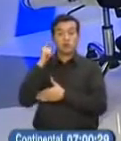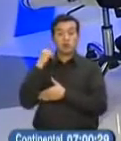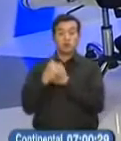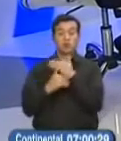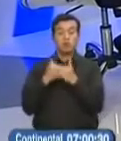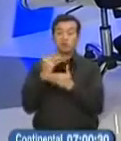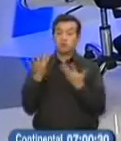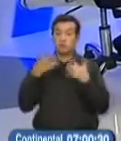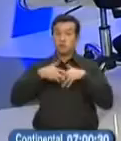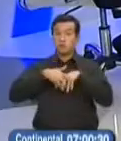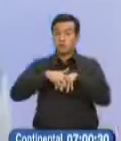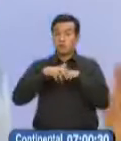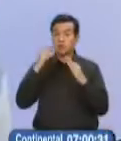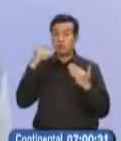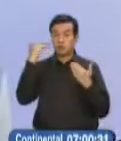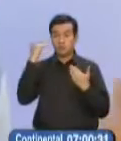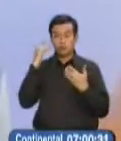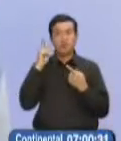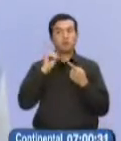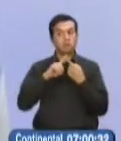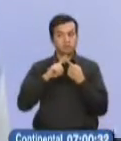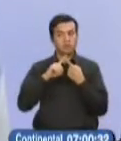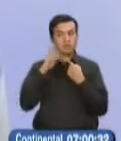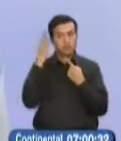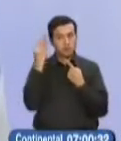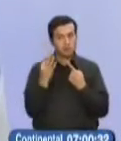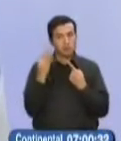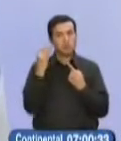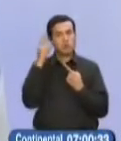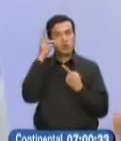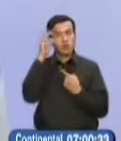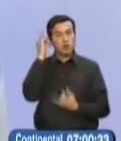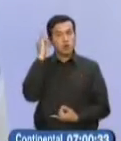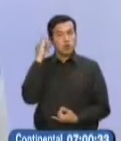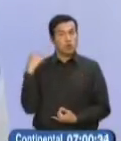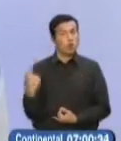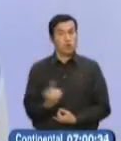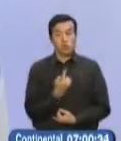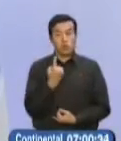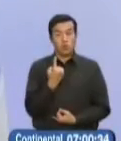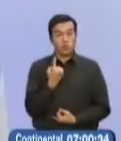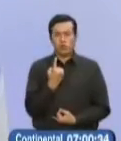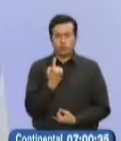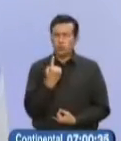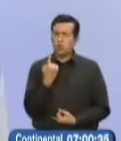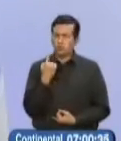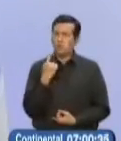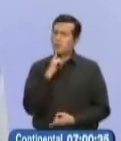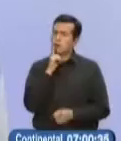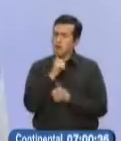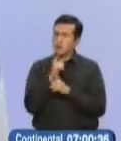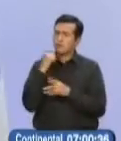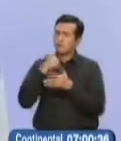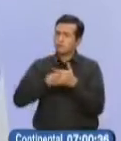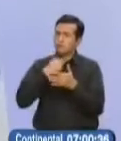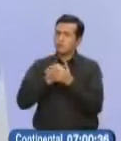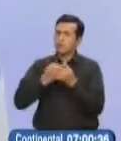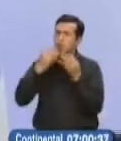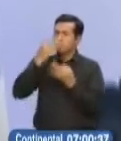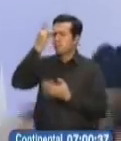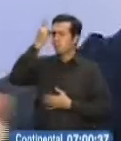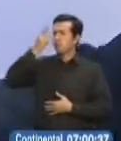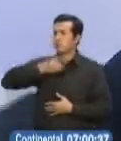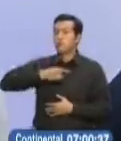de integración política, y esto es uno de los mecanismos, no creo que sea el último, es uno de los mecanismos, para precisamente